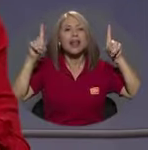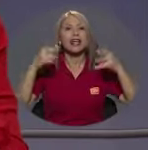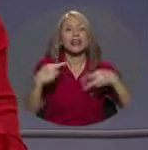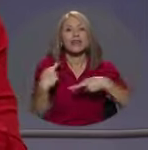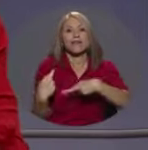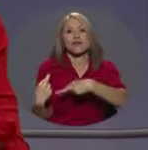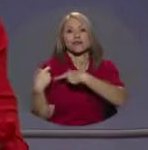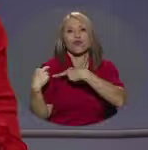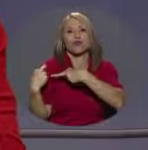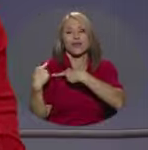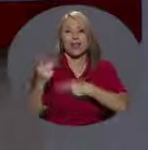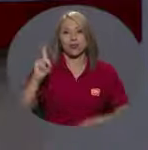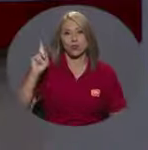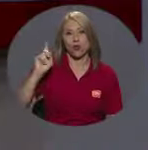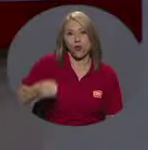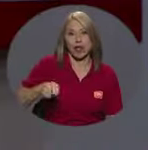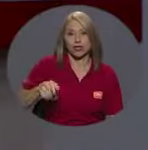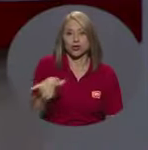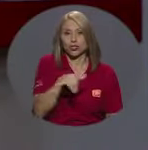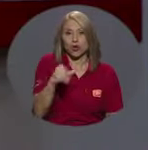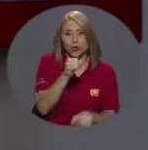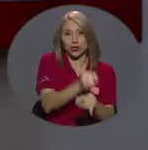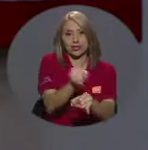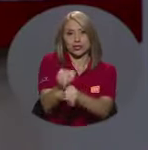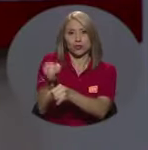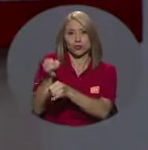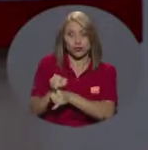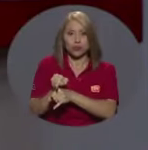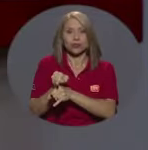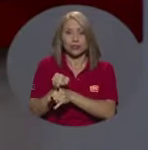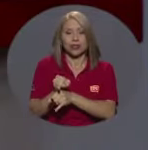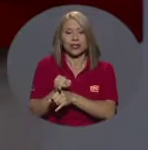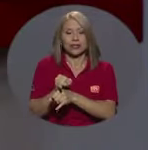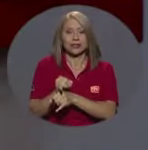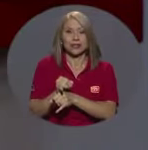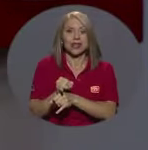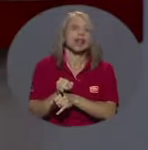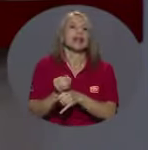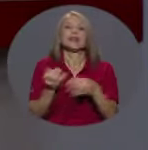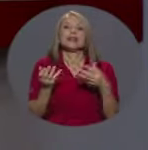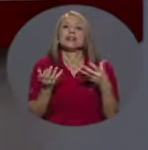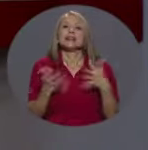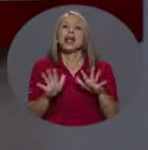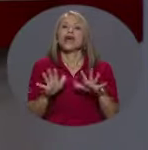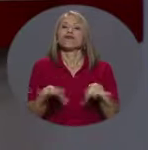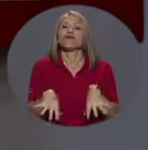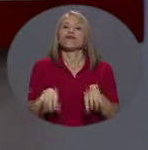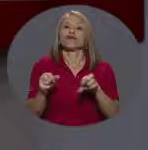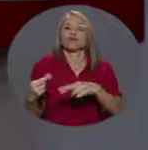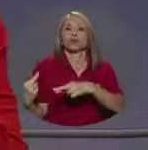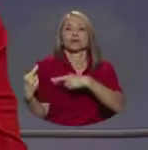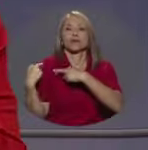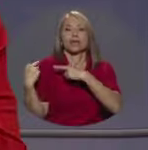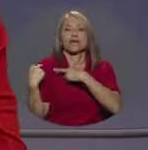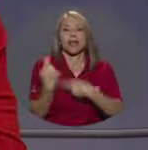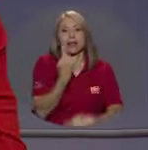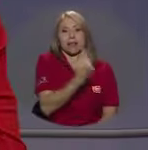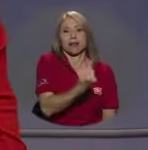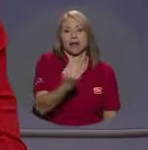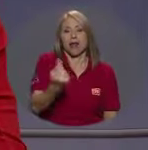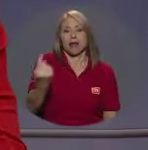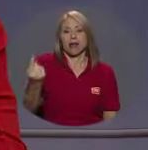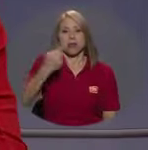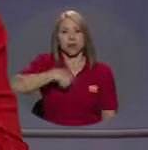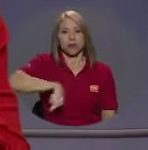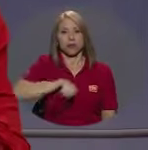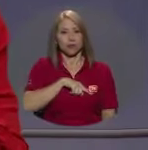las responsabilidades y obligaciones como instituciones que somos, ¿verdad?, sean precisamente ya una responsabilidad de cada uno